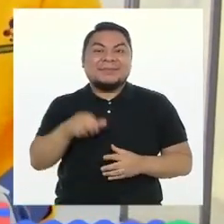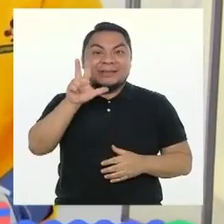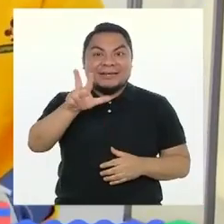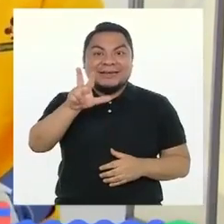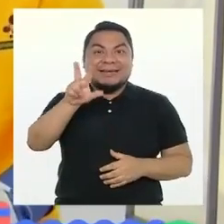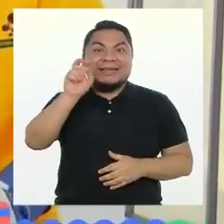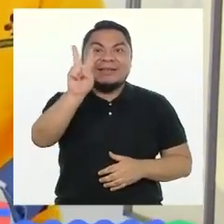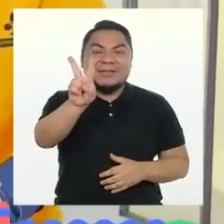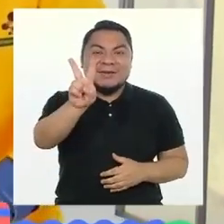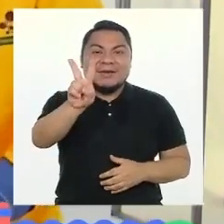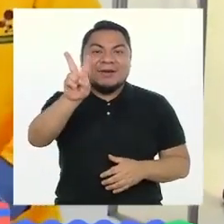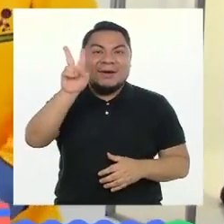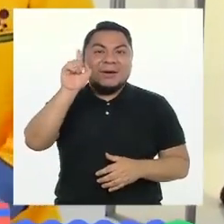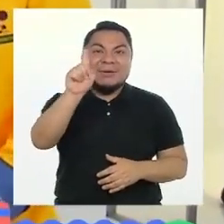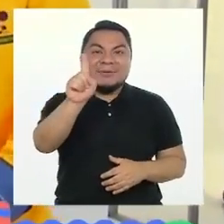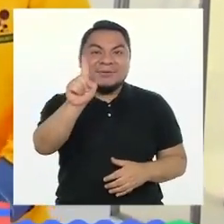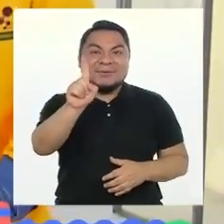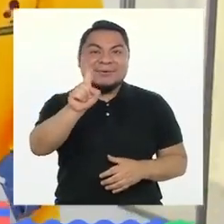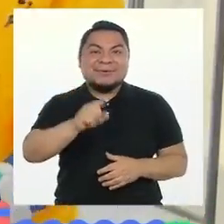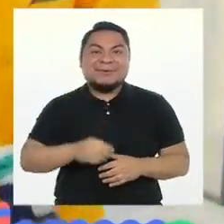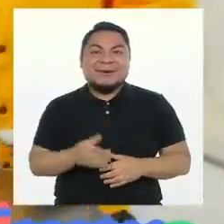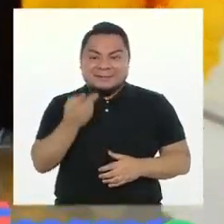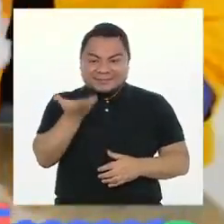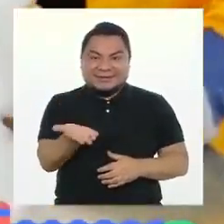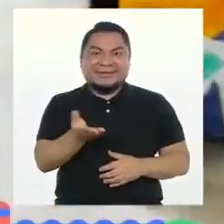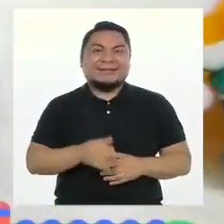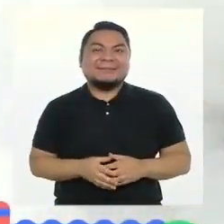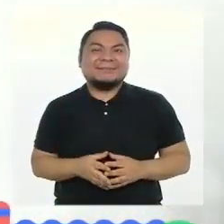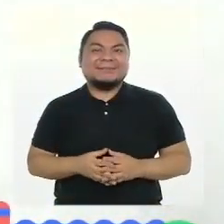3, 2, 1...